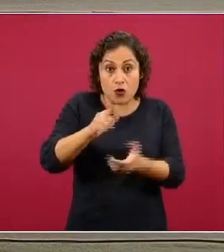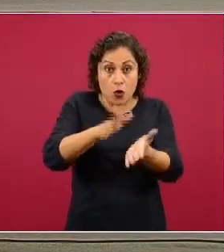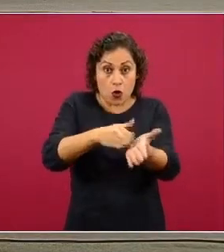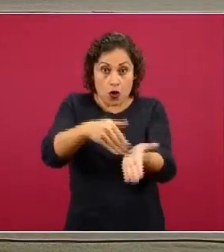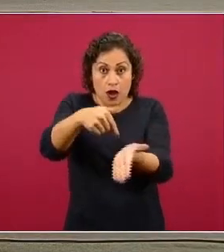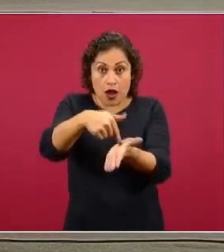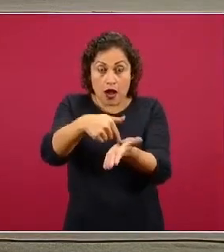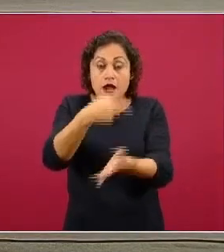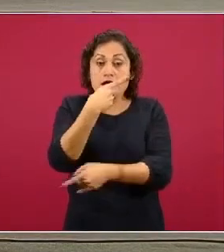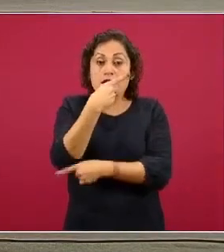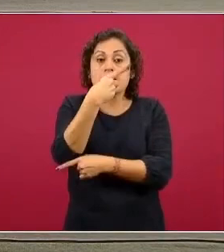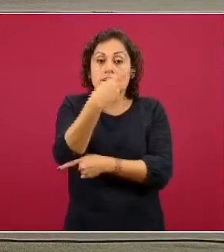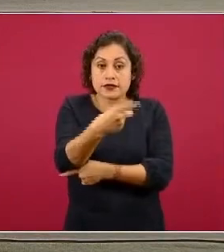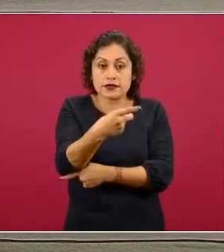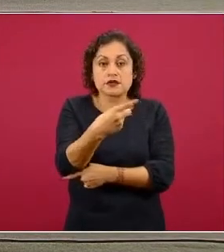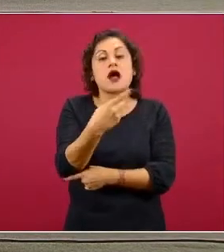expediente,